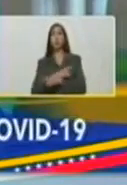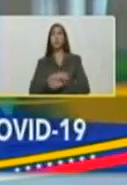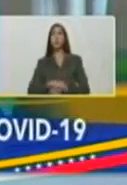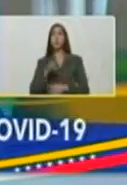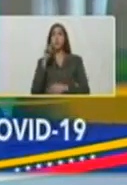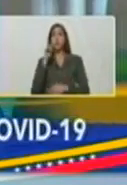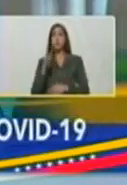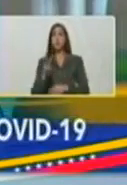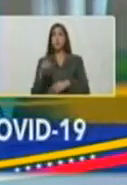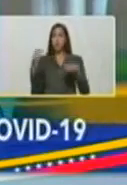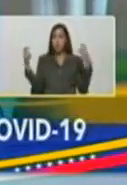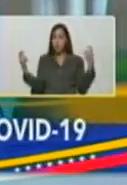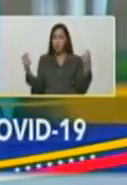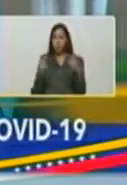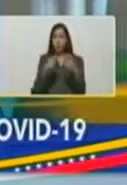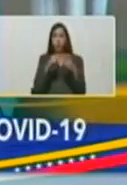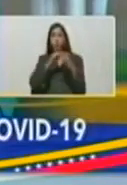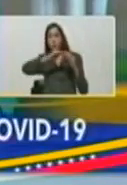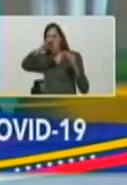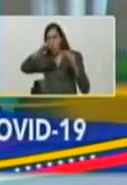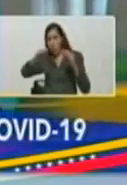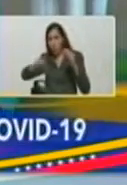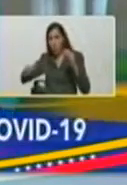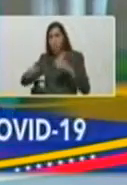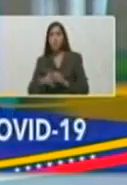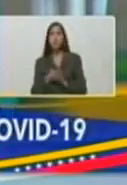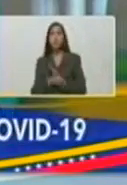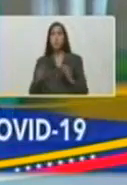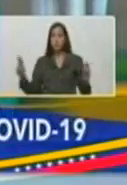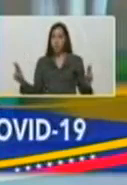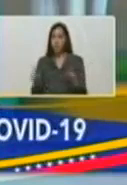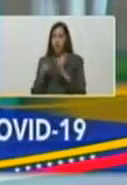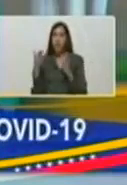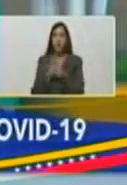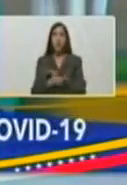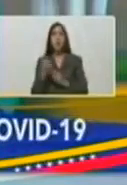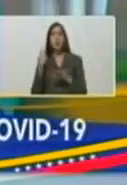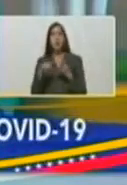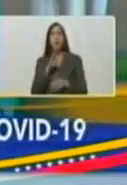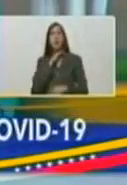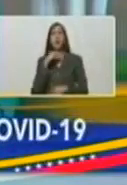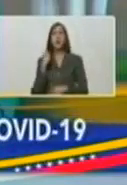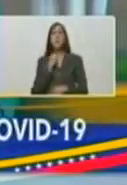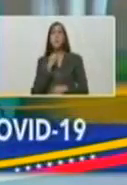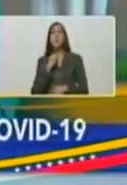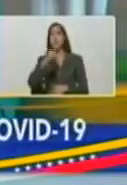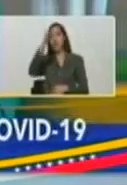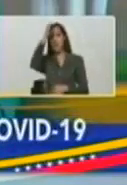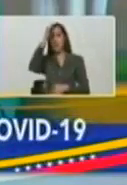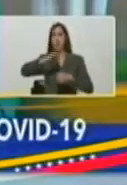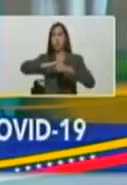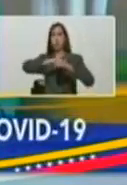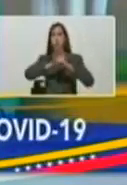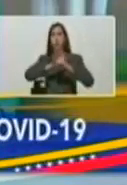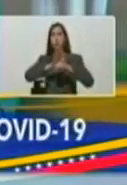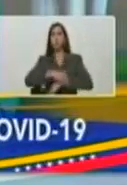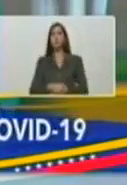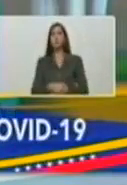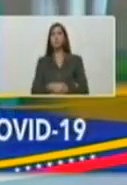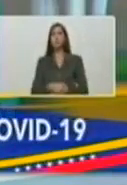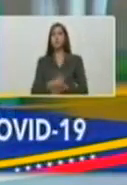nuevo ascenso de la curva nacional que coincidió con el incremento de los casos comunitarios de la variante Delta. Los casos